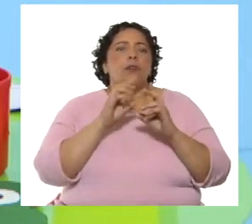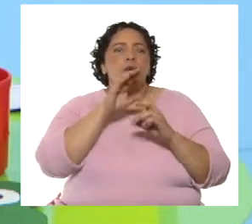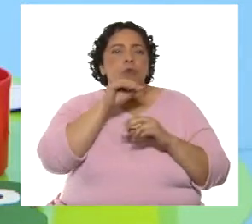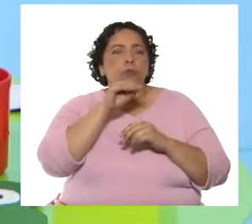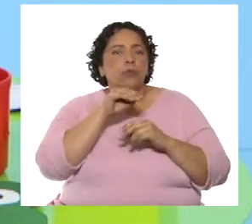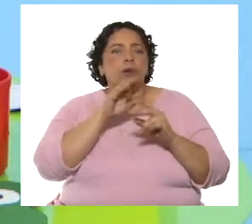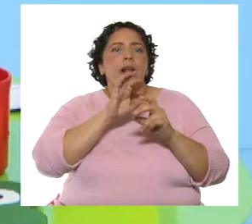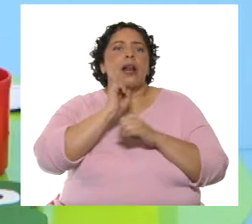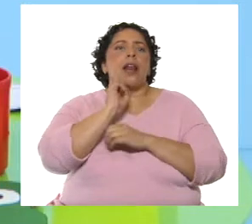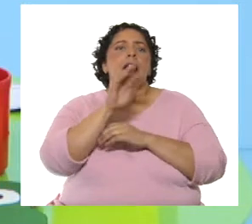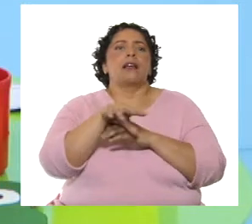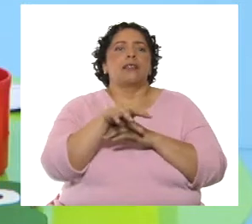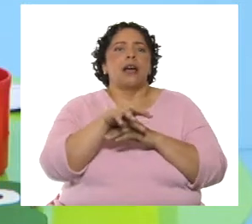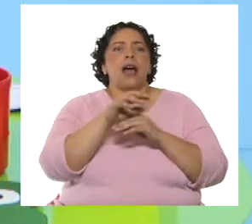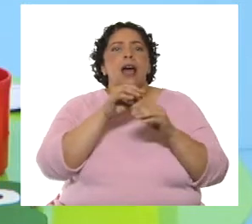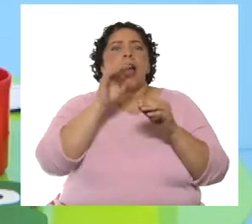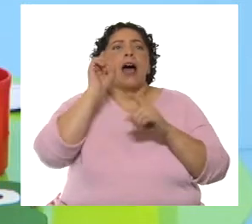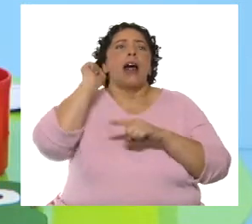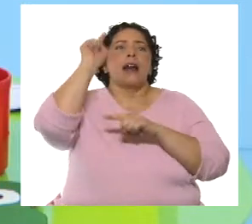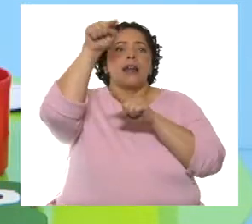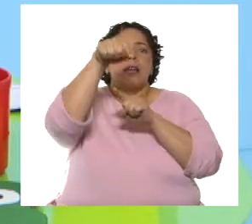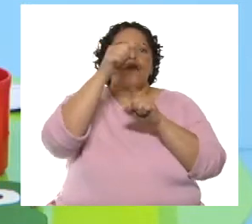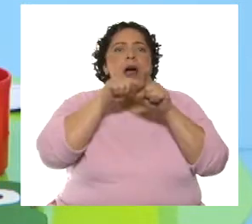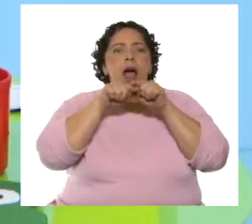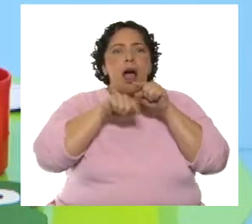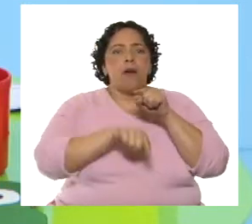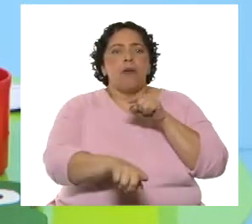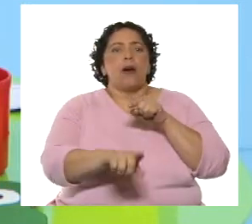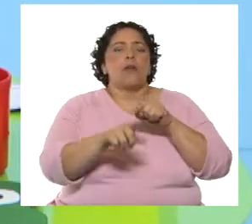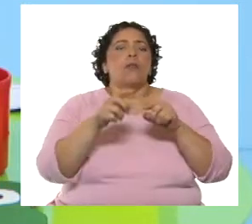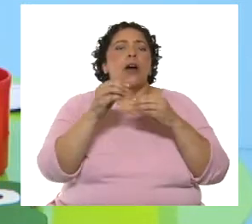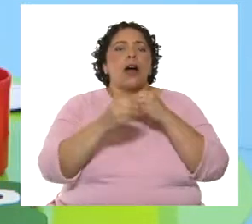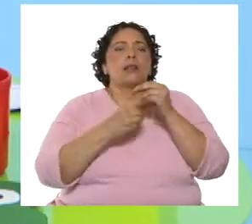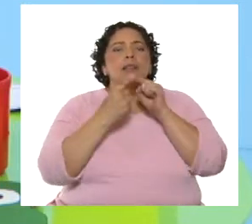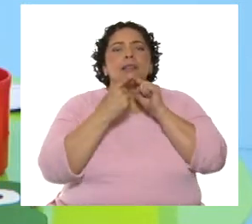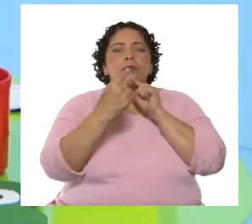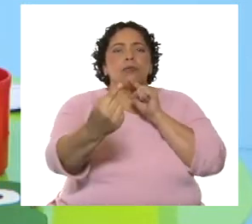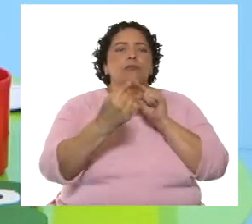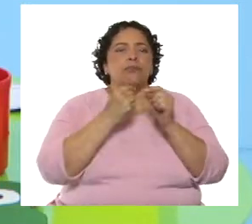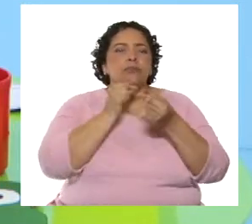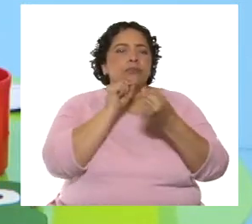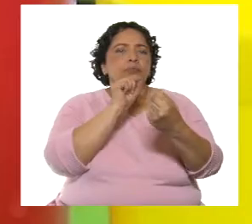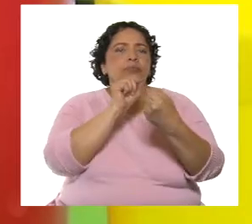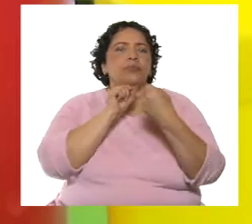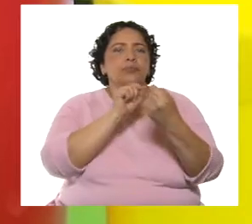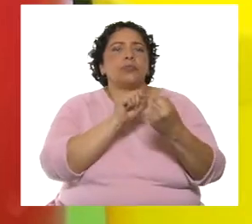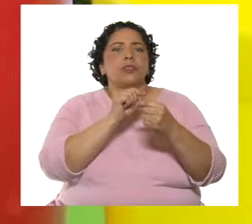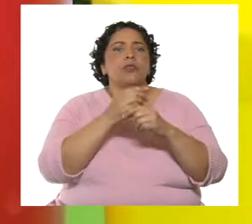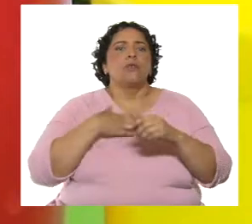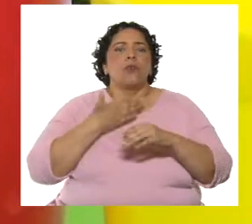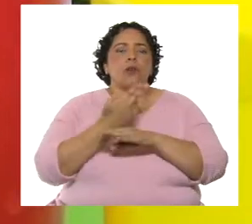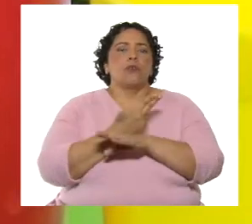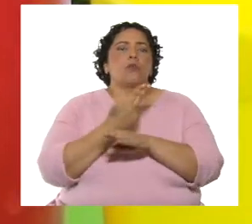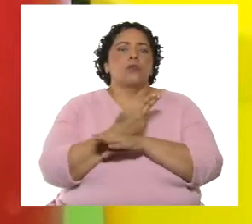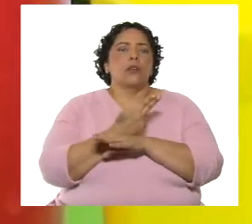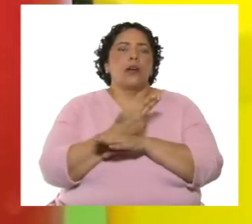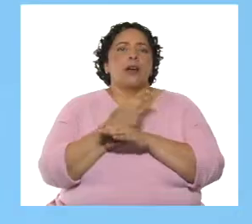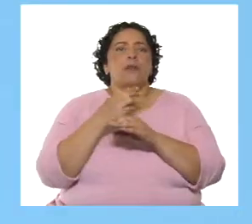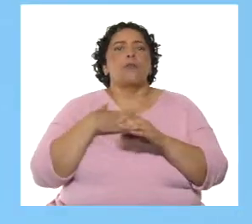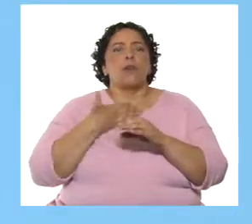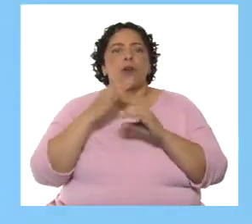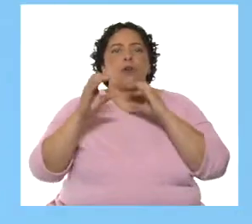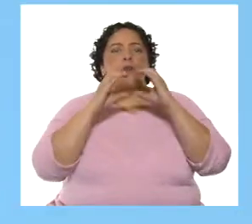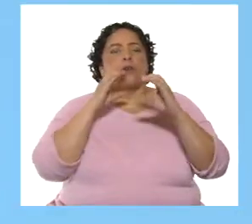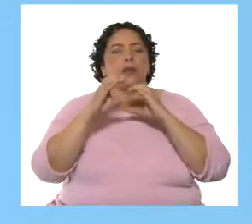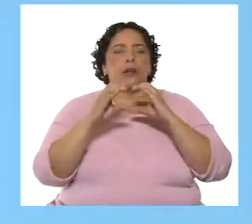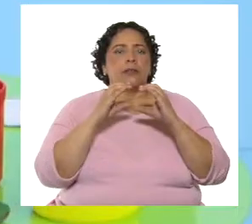arriba, lánzalas por la parte de abajo, y realizar con el títere un instrumento para poder